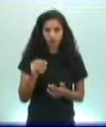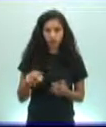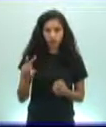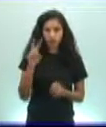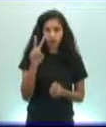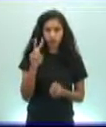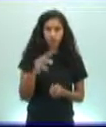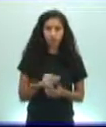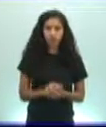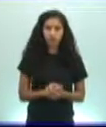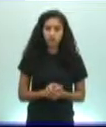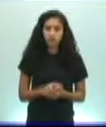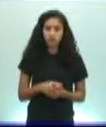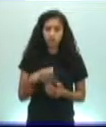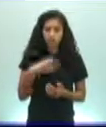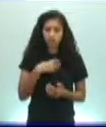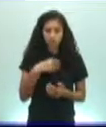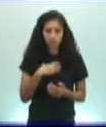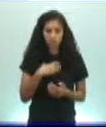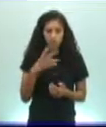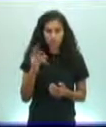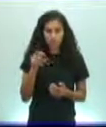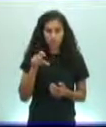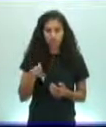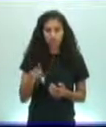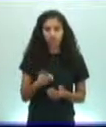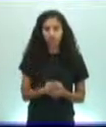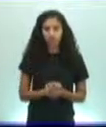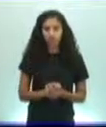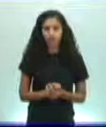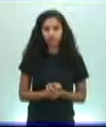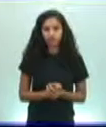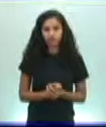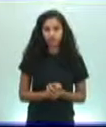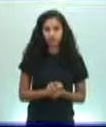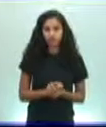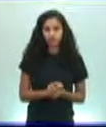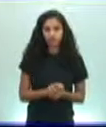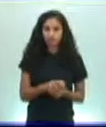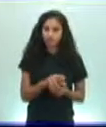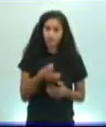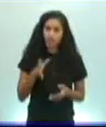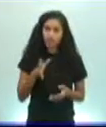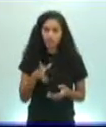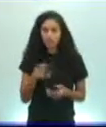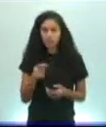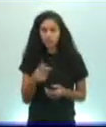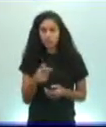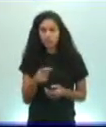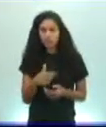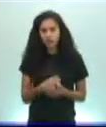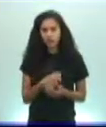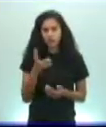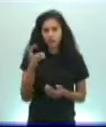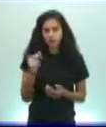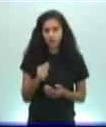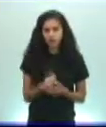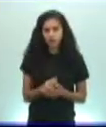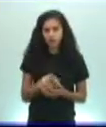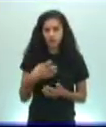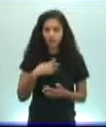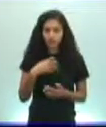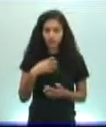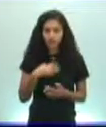2 y nos ha quedado este resultado, que es un aproximado de un valor que